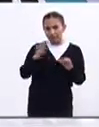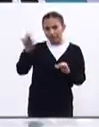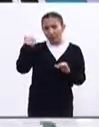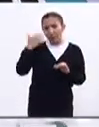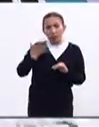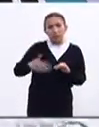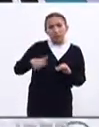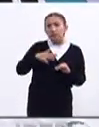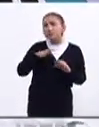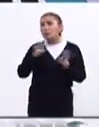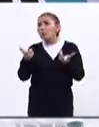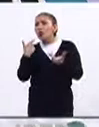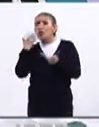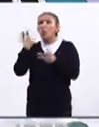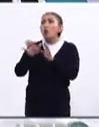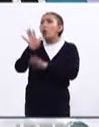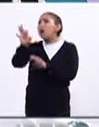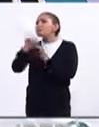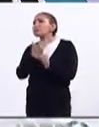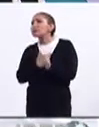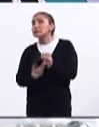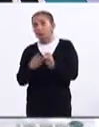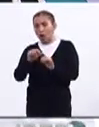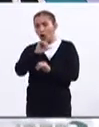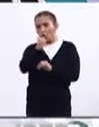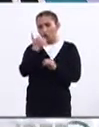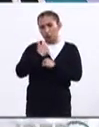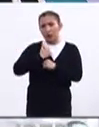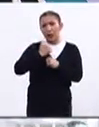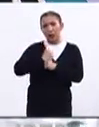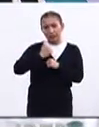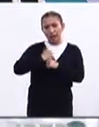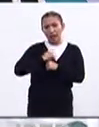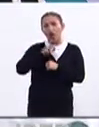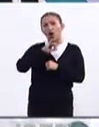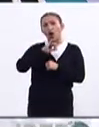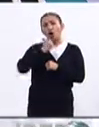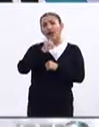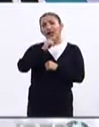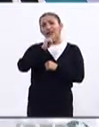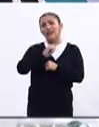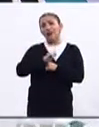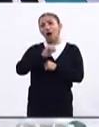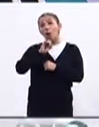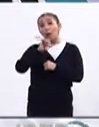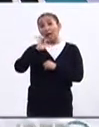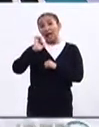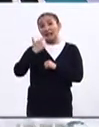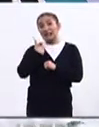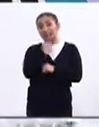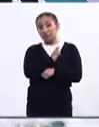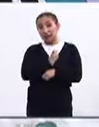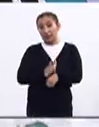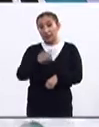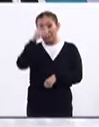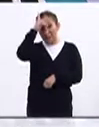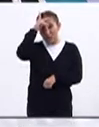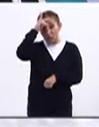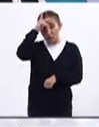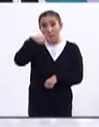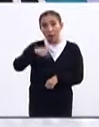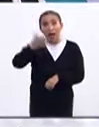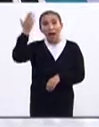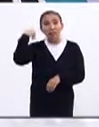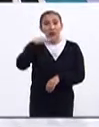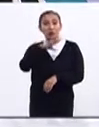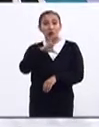las búsquedas de opciones. Tenemos otros militares. Ollanta Humala también fue expresidente de Perú.